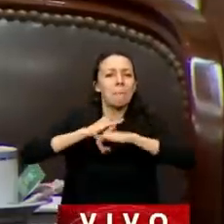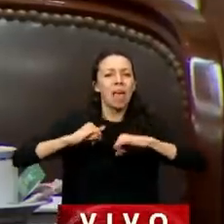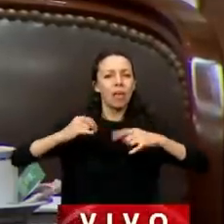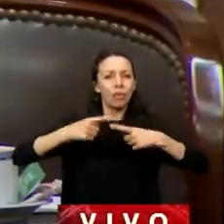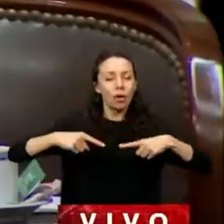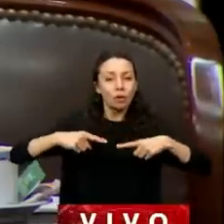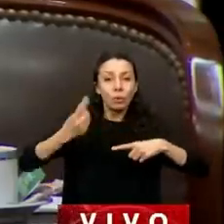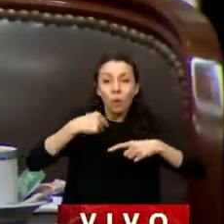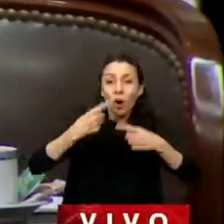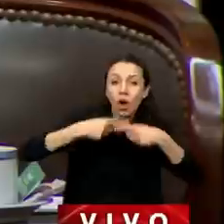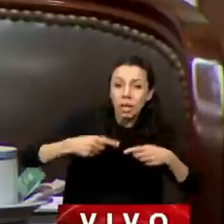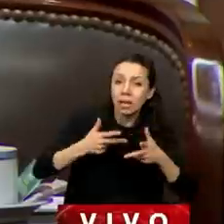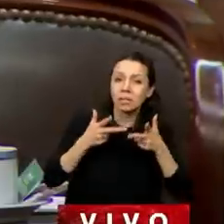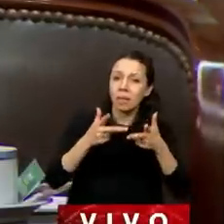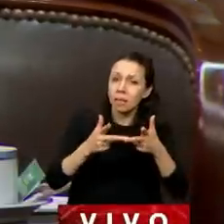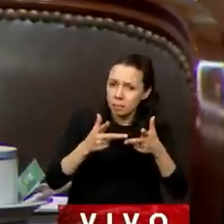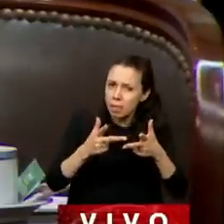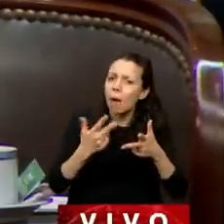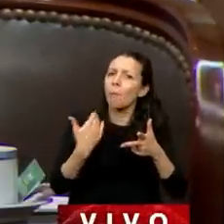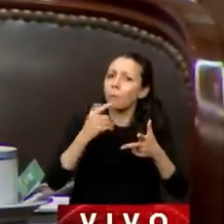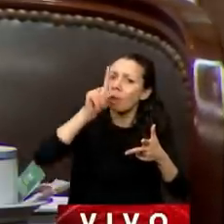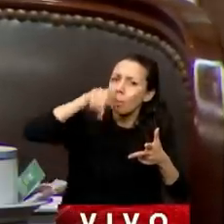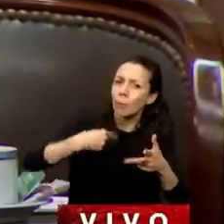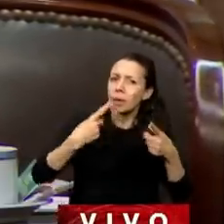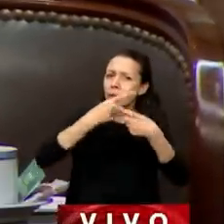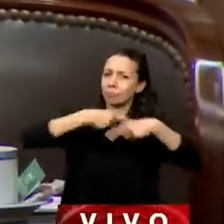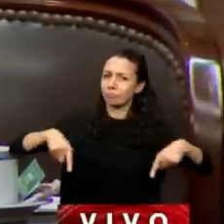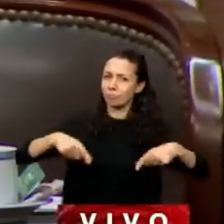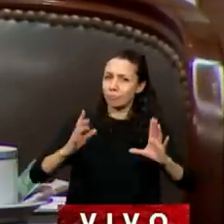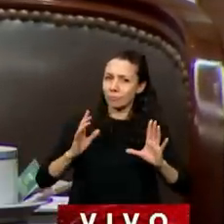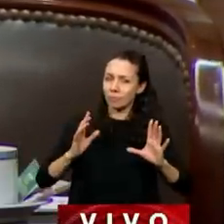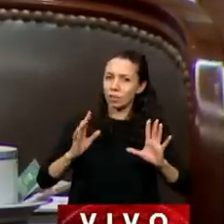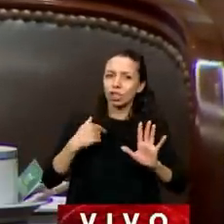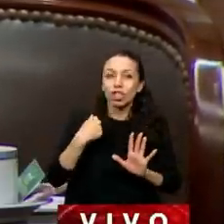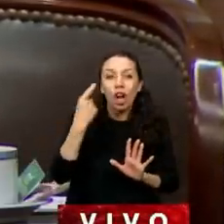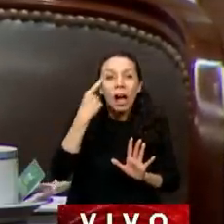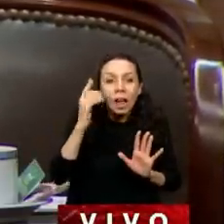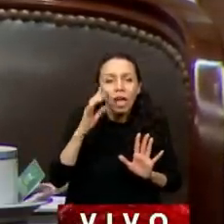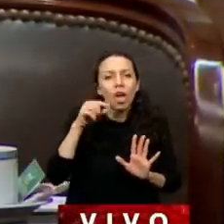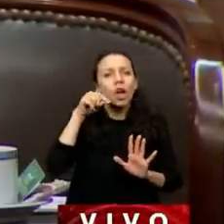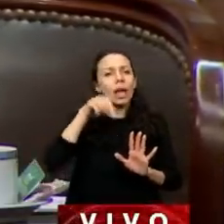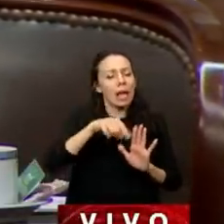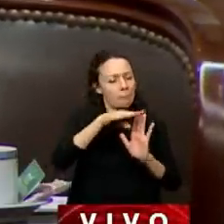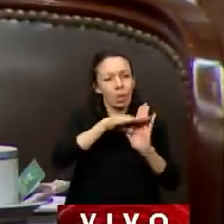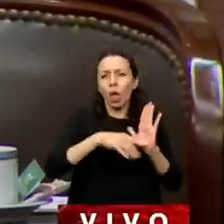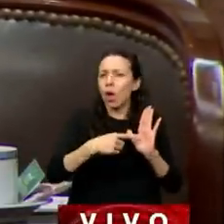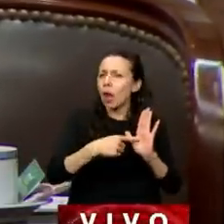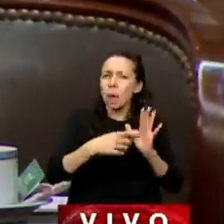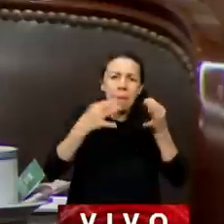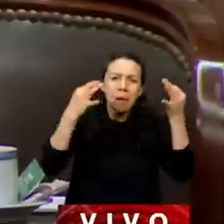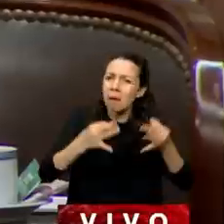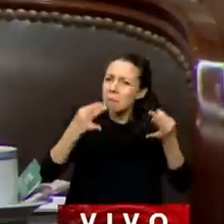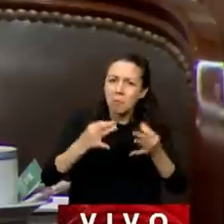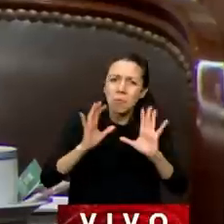tienen consecuencias. Entonces yo creo que este programa, que es fantástico, que realmente quizás